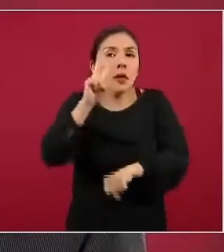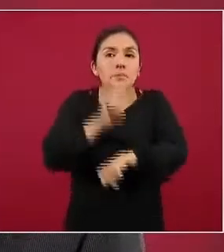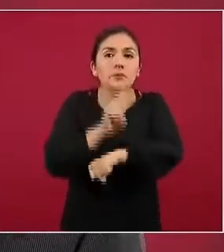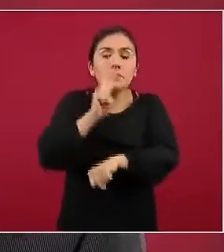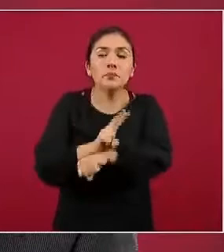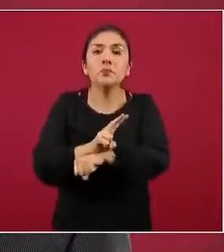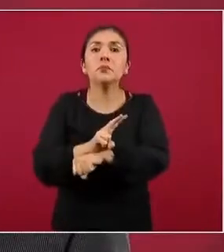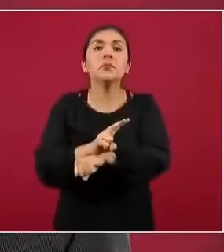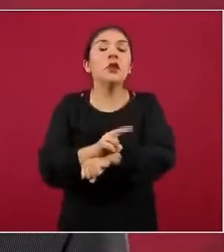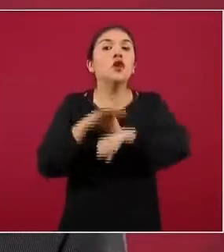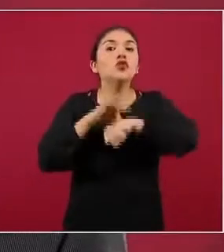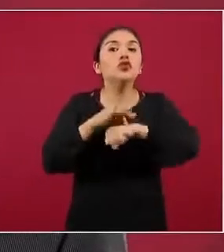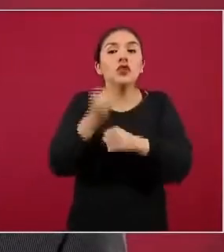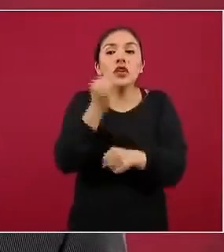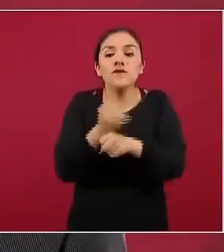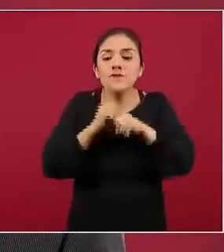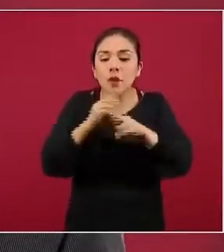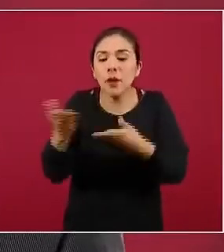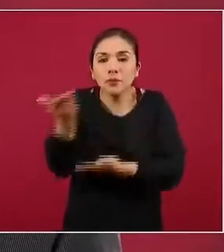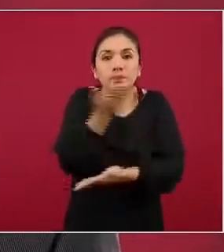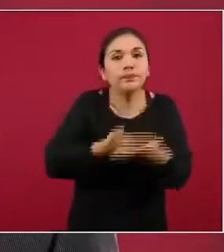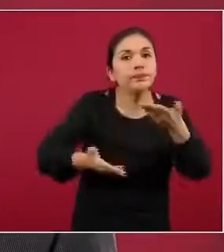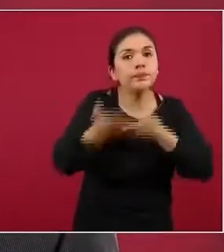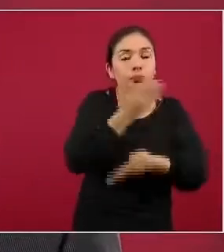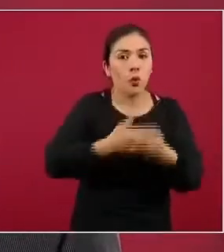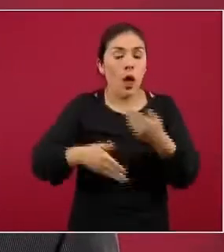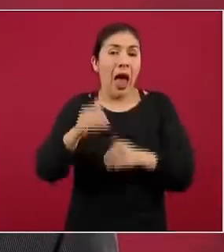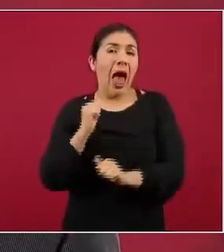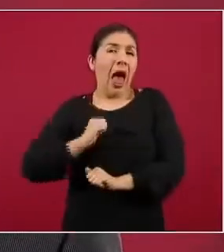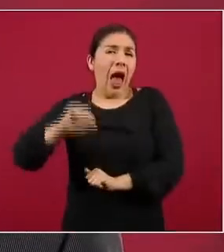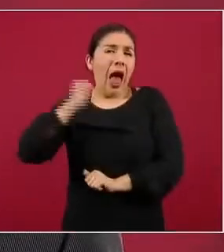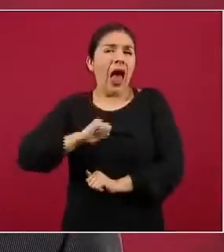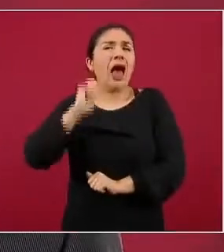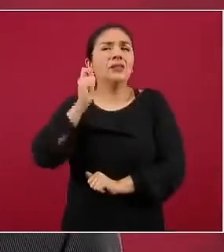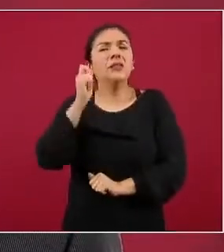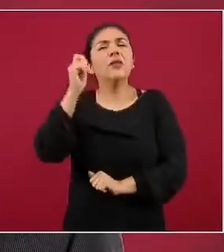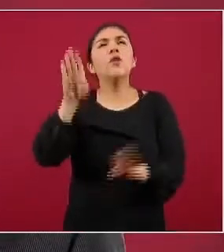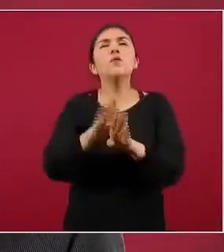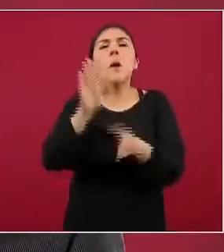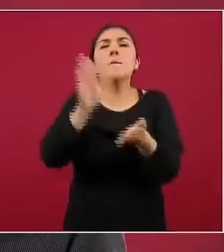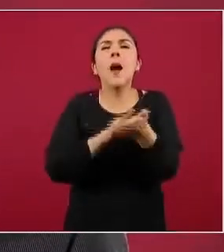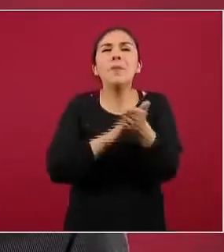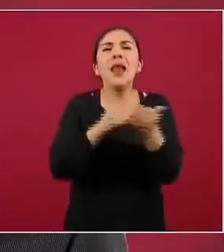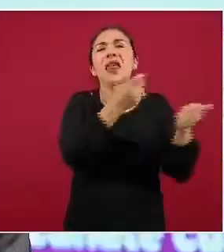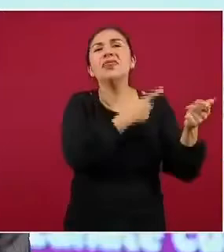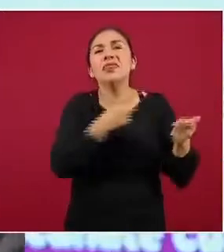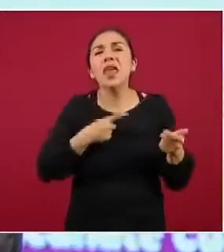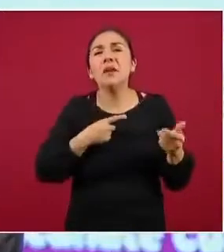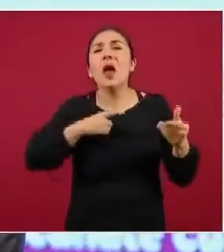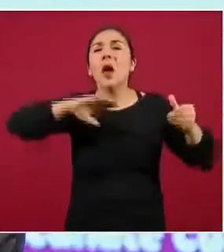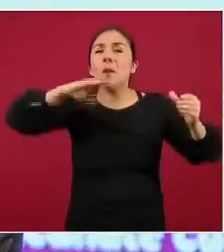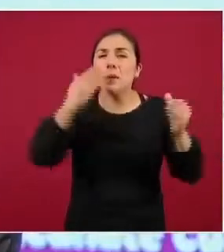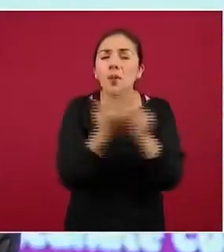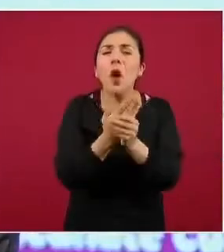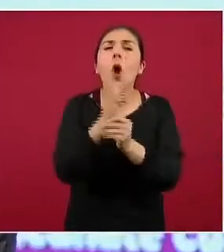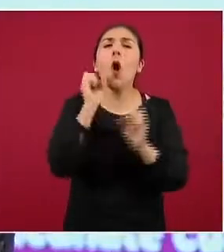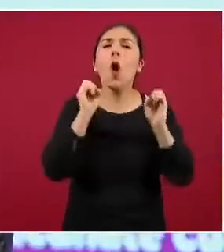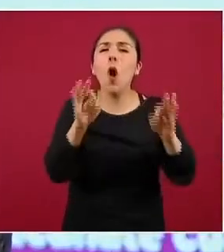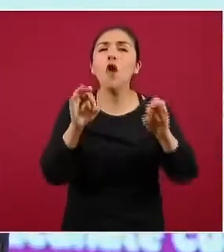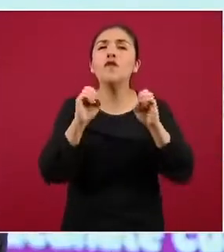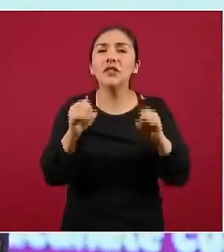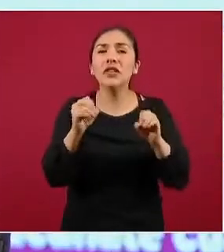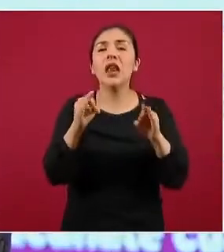compartir información todos los niveles. Antiguamente eran transacciones de papel y entonces se tenían que integrar en oficinas